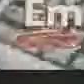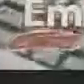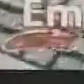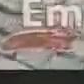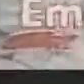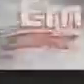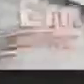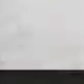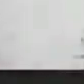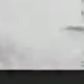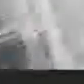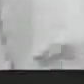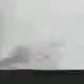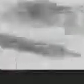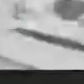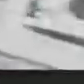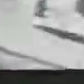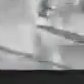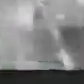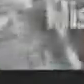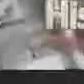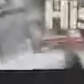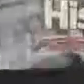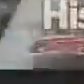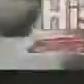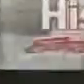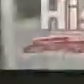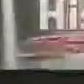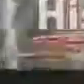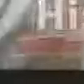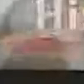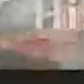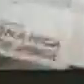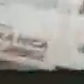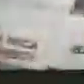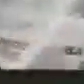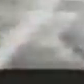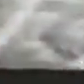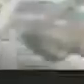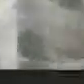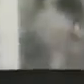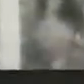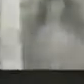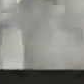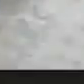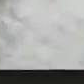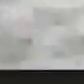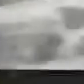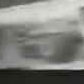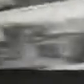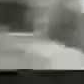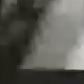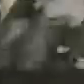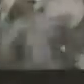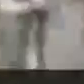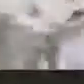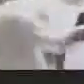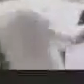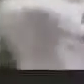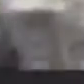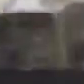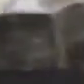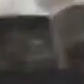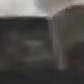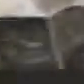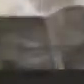emociones extra, risas extra, historias extra, fotos extra. Diario Extra,